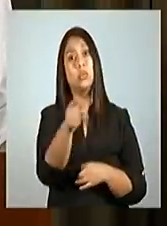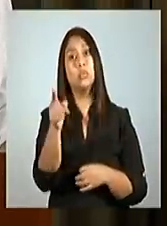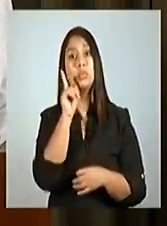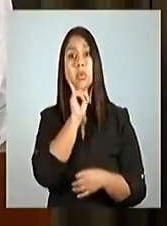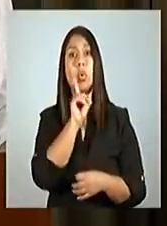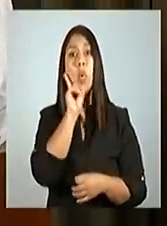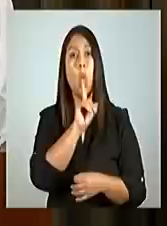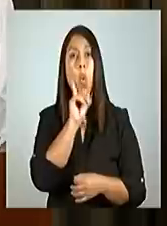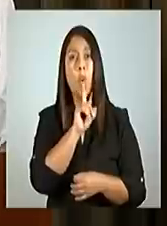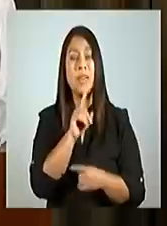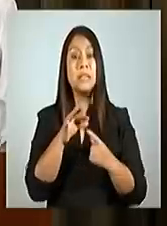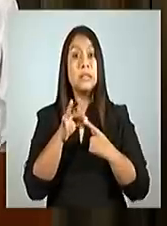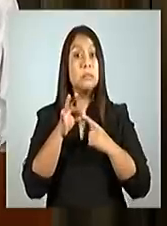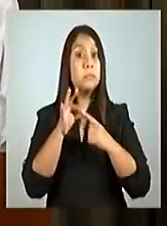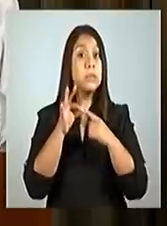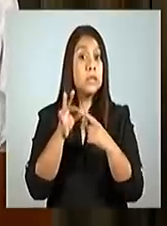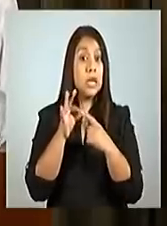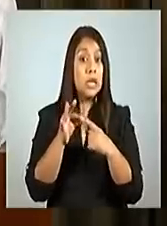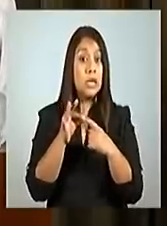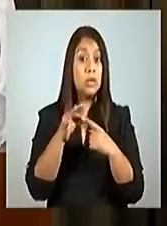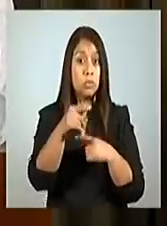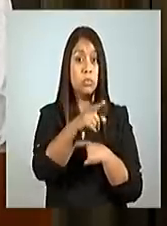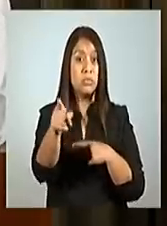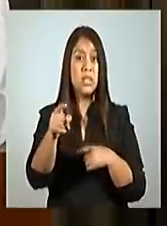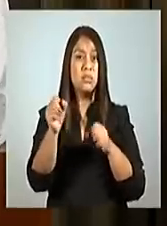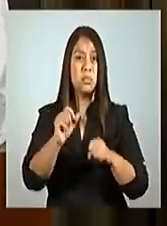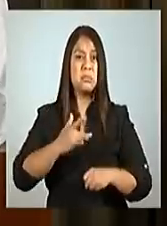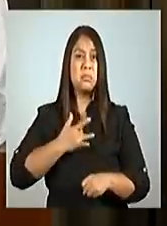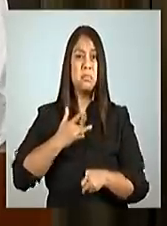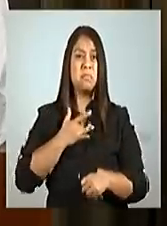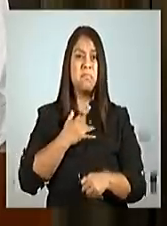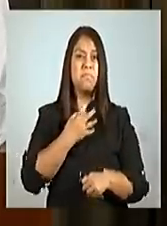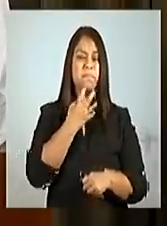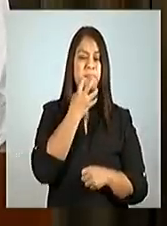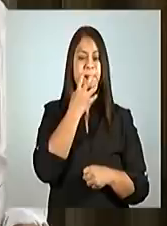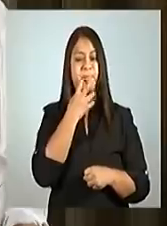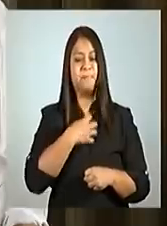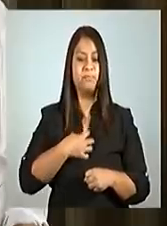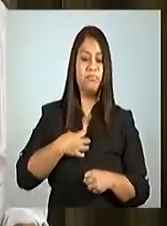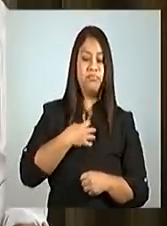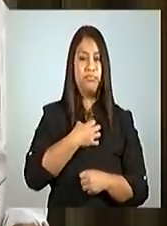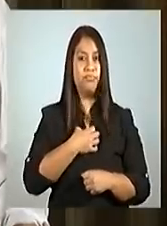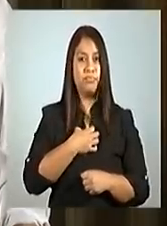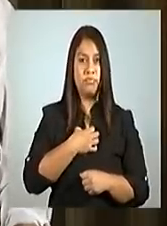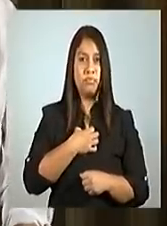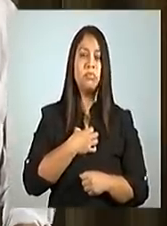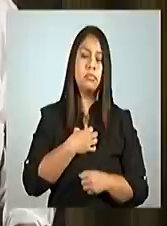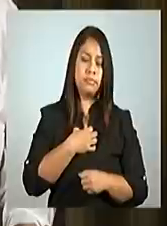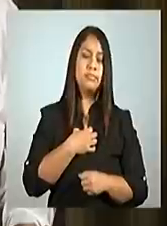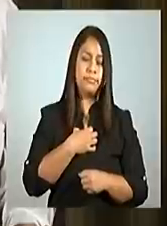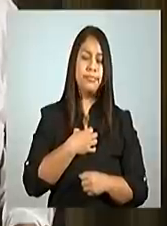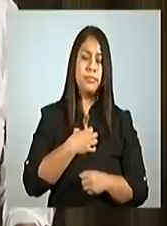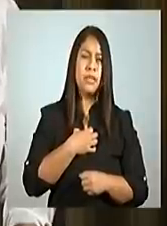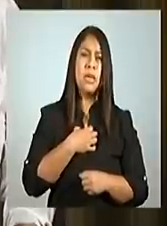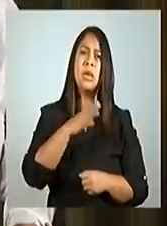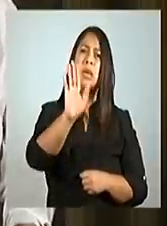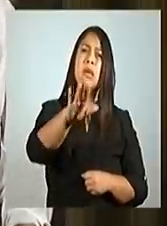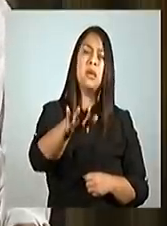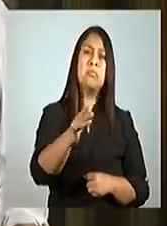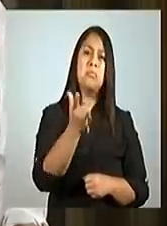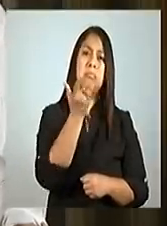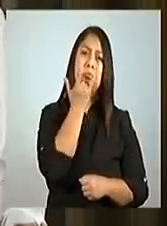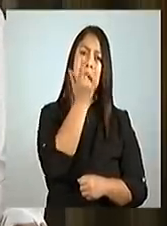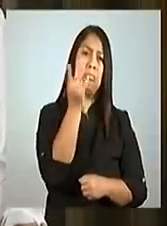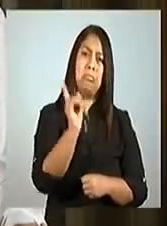los jóvenes, especialmente, puedan sentirse molestos. Pero saben, no les